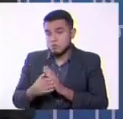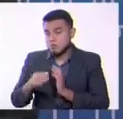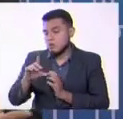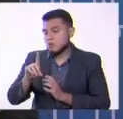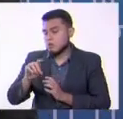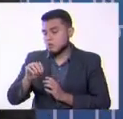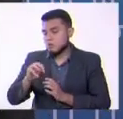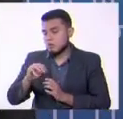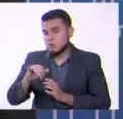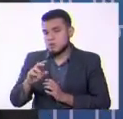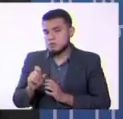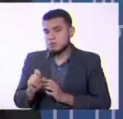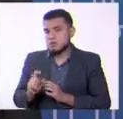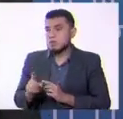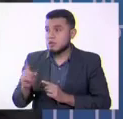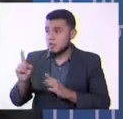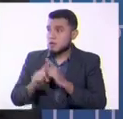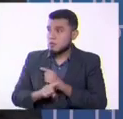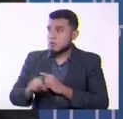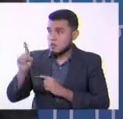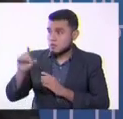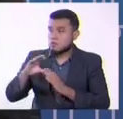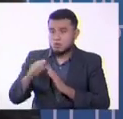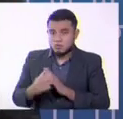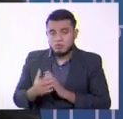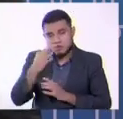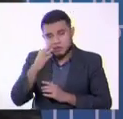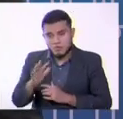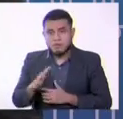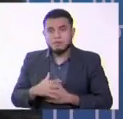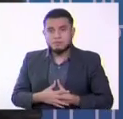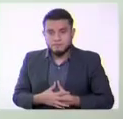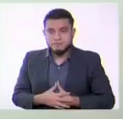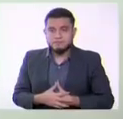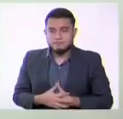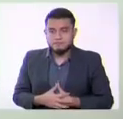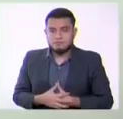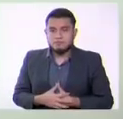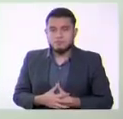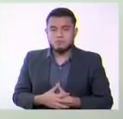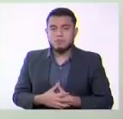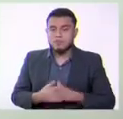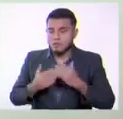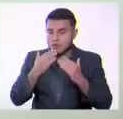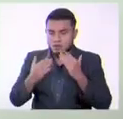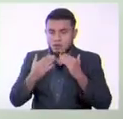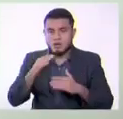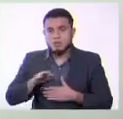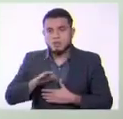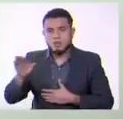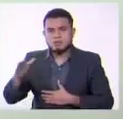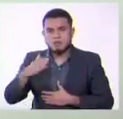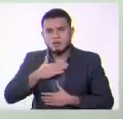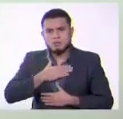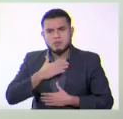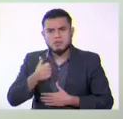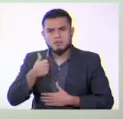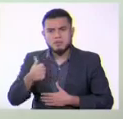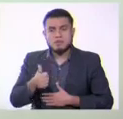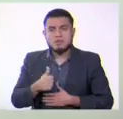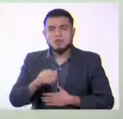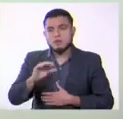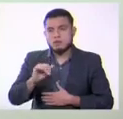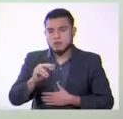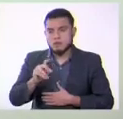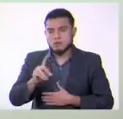generando cambios en esa cultura. Vamos a ver algunos ejemplos también. Sí, y hablando de la migración, me parece muy bien, Candy, porque ya